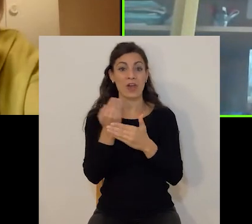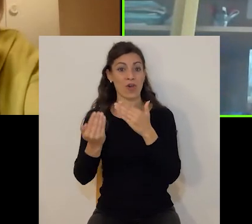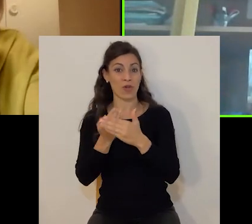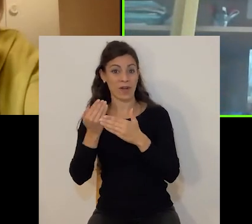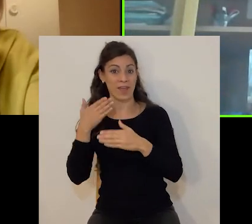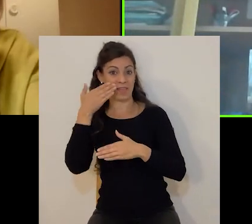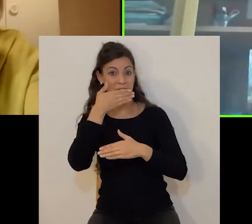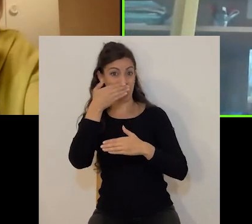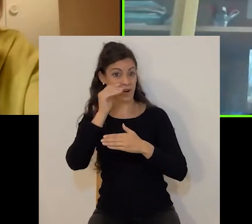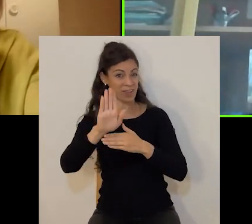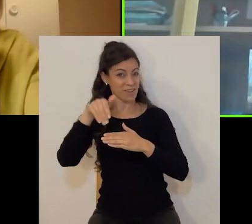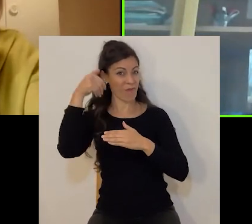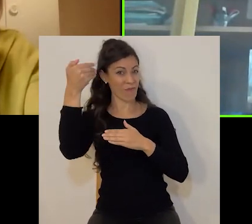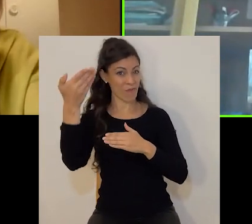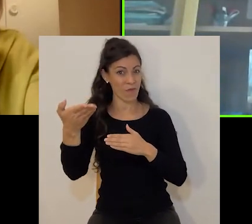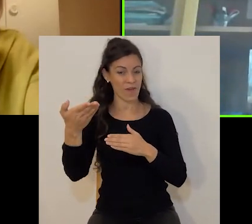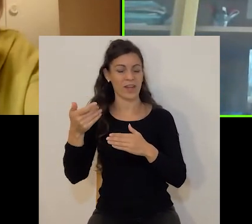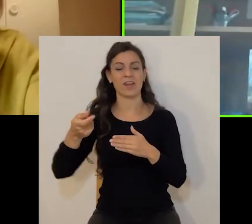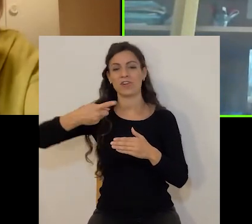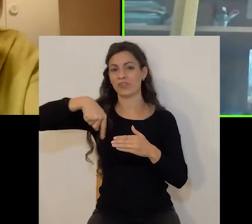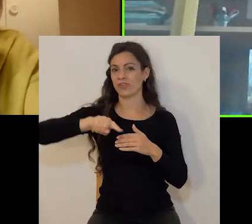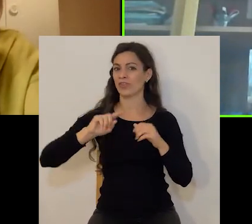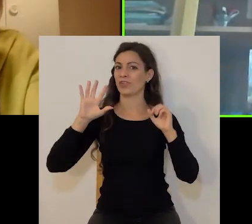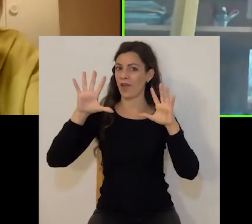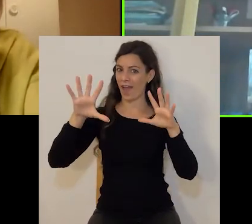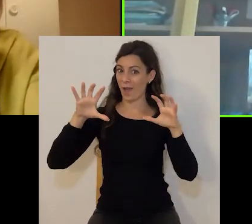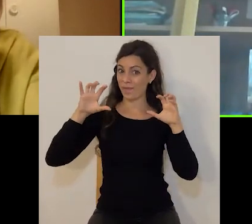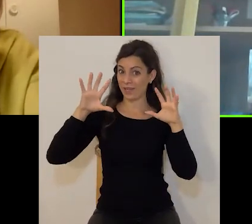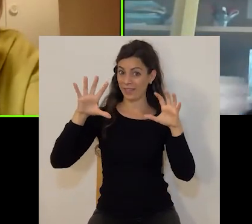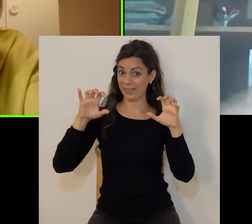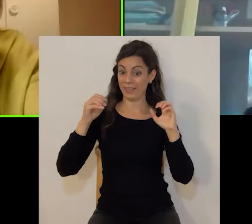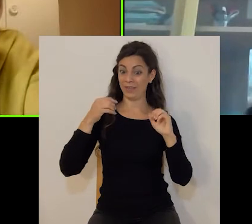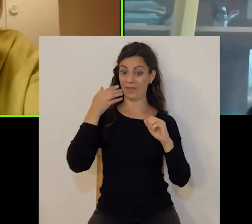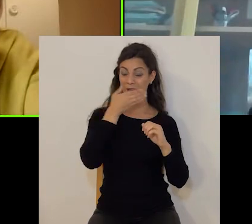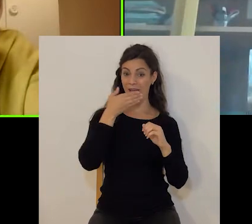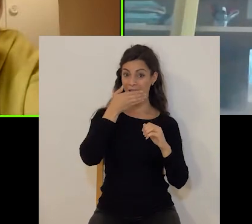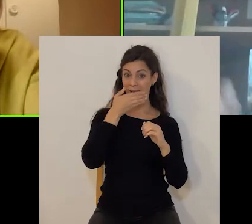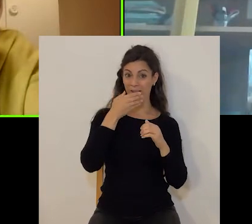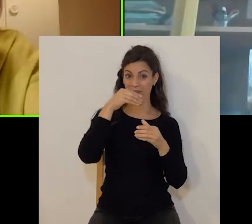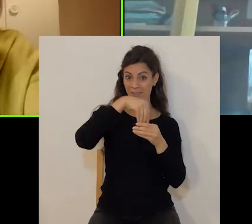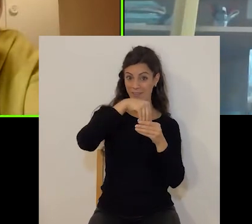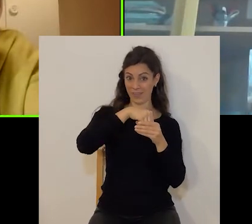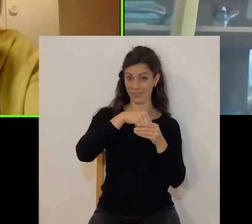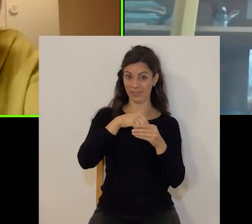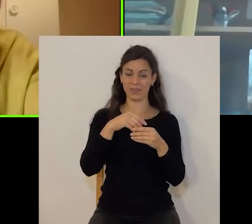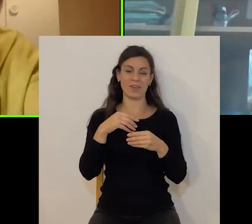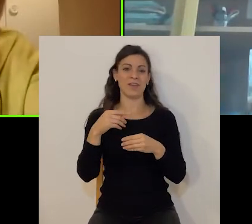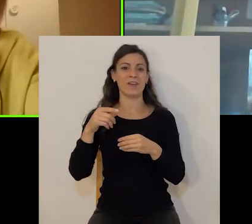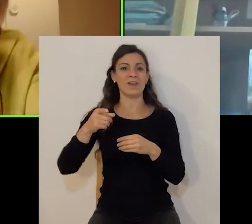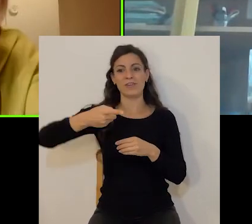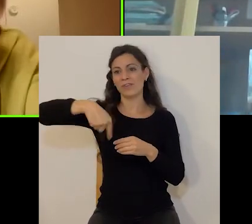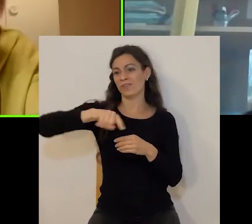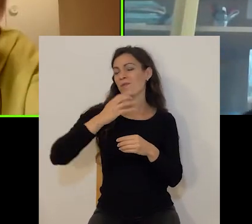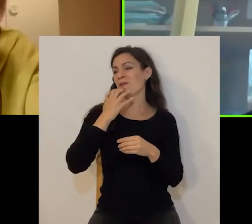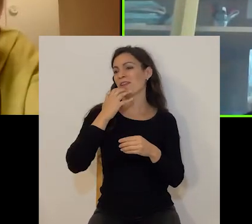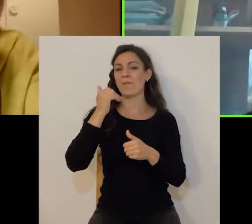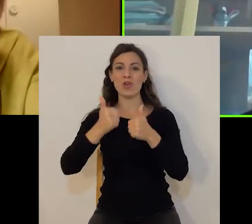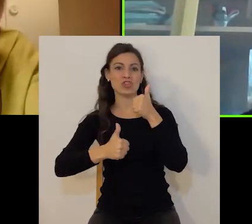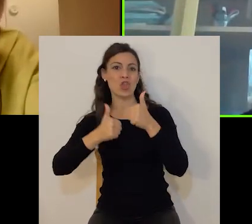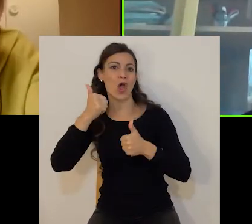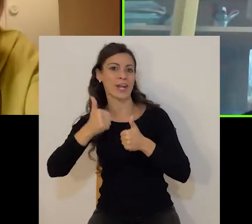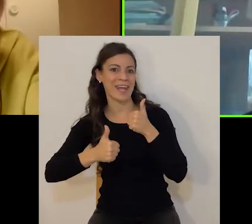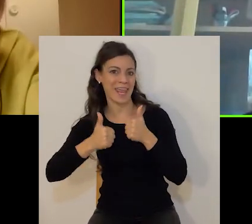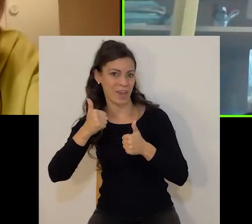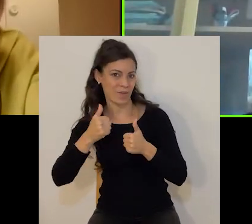del colegio con lo que hemos aprendido o lo que han aprendido en el aula, en el que vamos a hacer un torneo, por ejemplo. O como